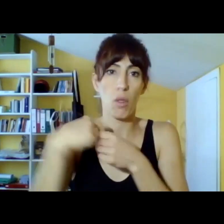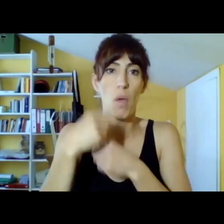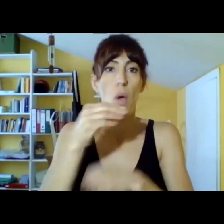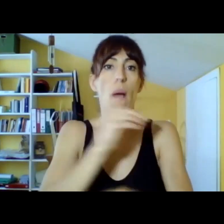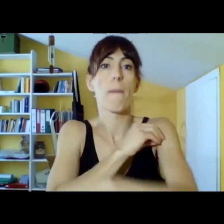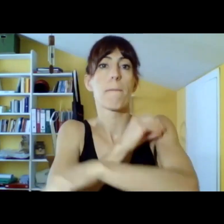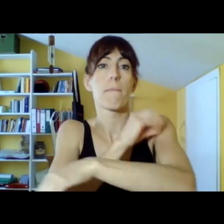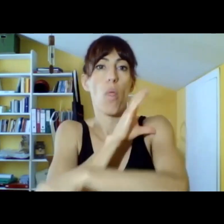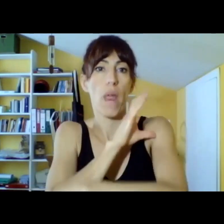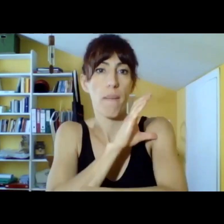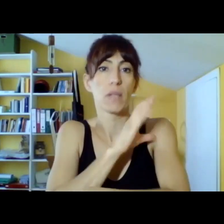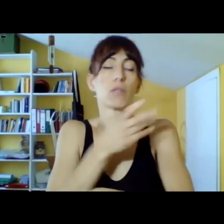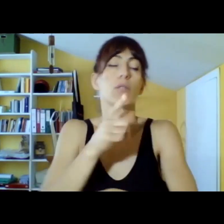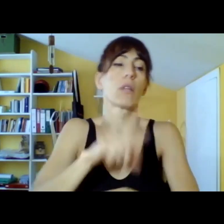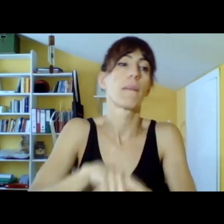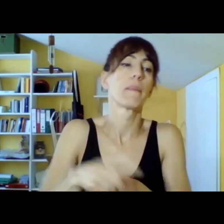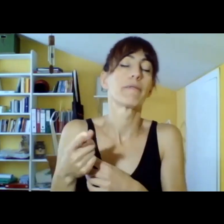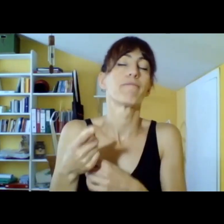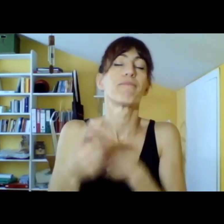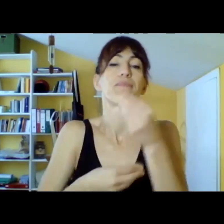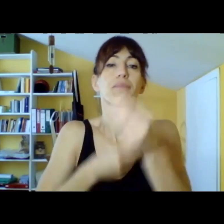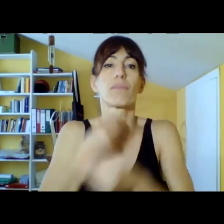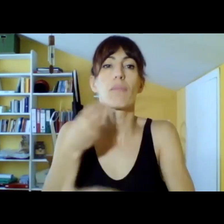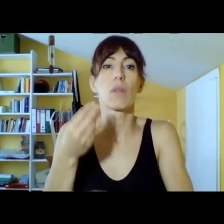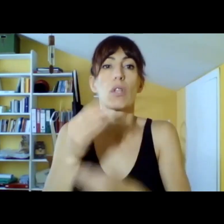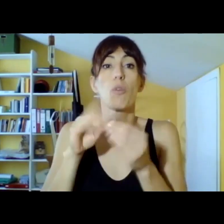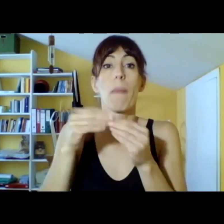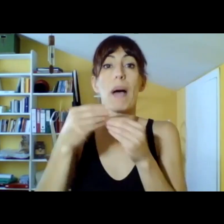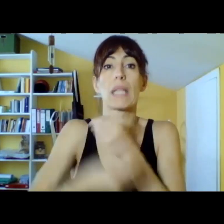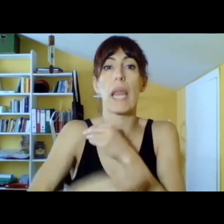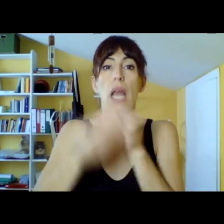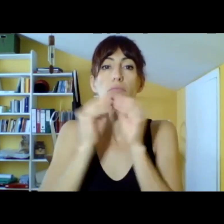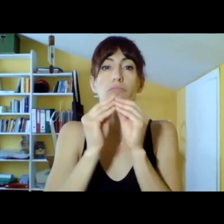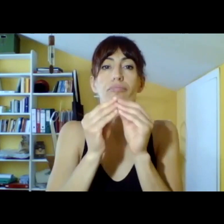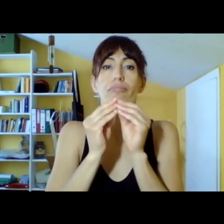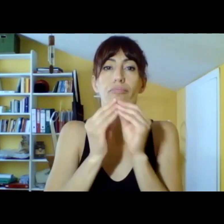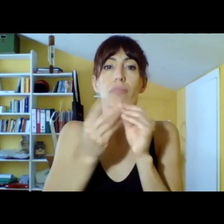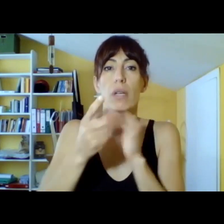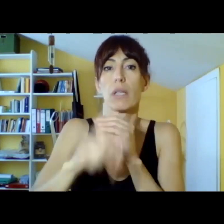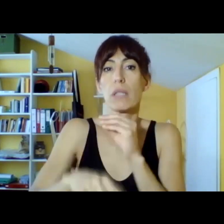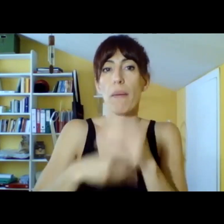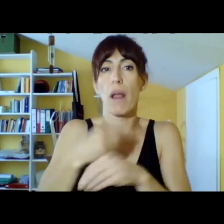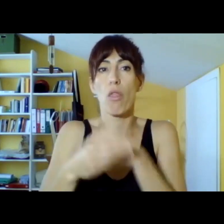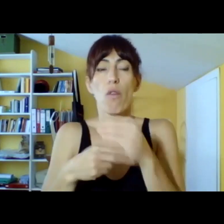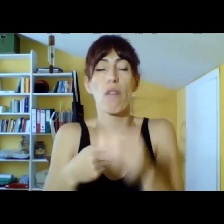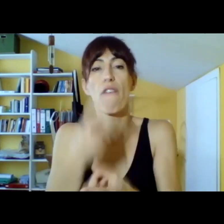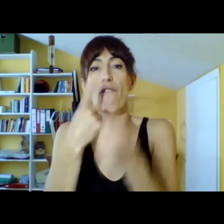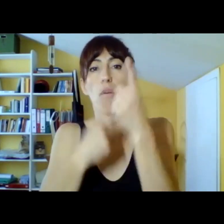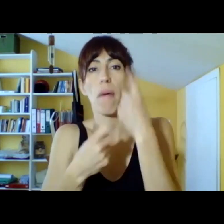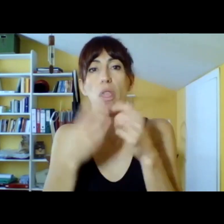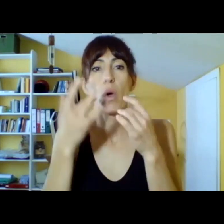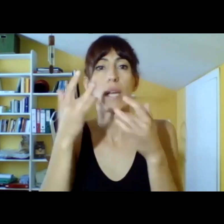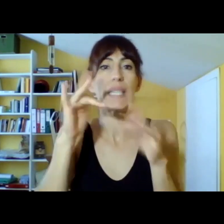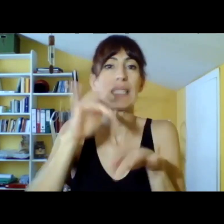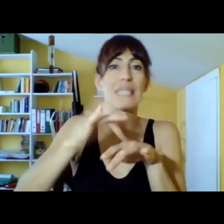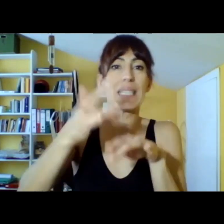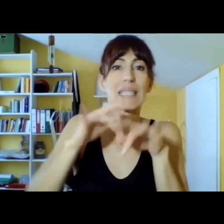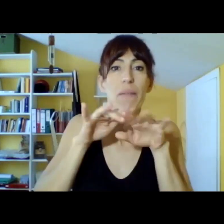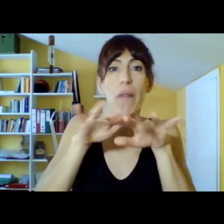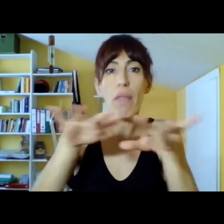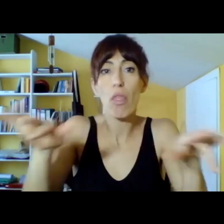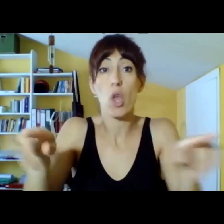empoderamiento. ¿Qué hemos hecho? Realizar materiales y hacer acciones de información y sensibilización como lo son estas